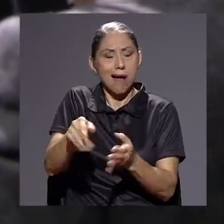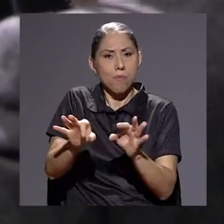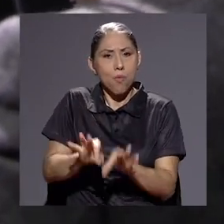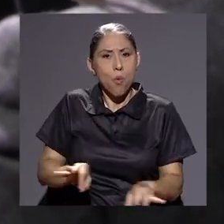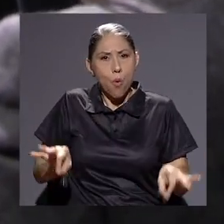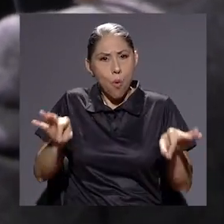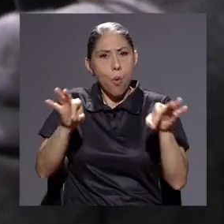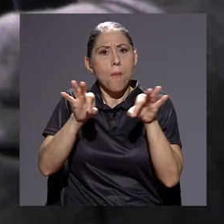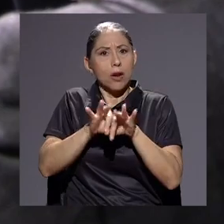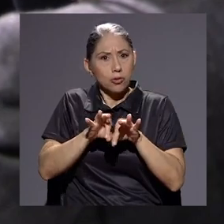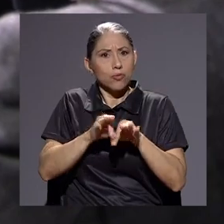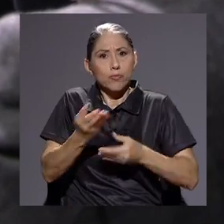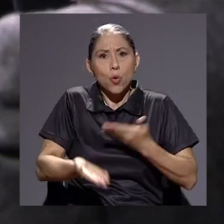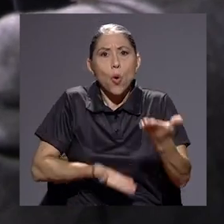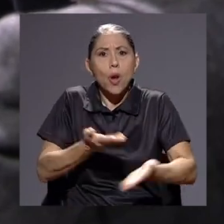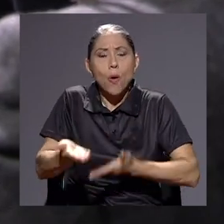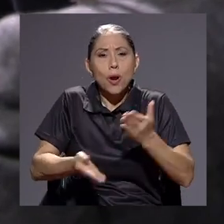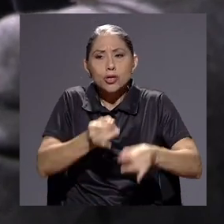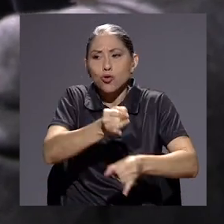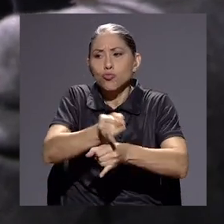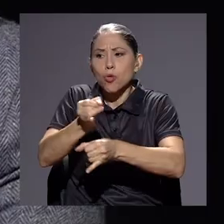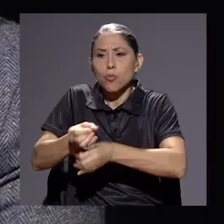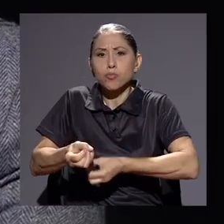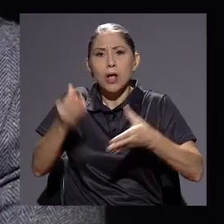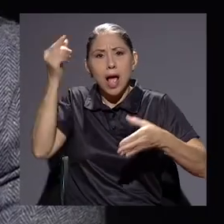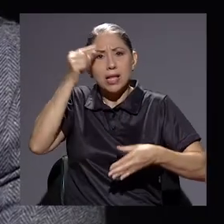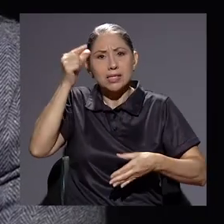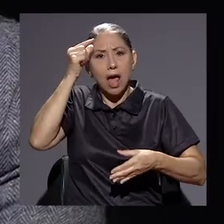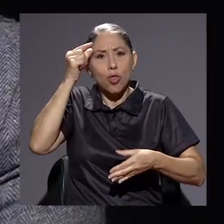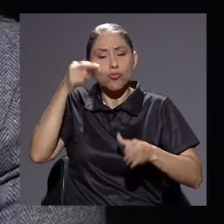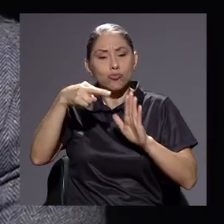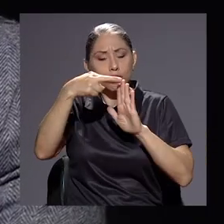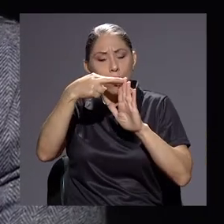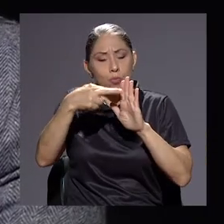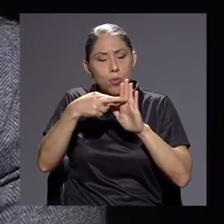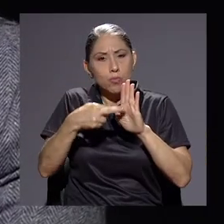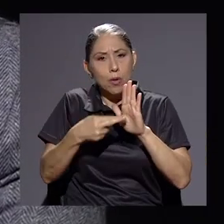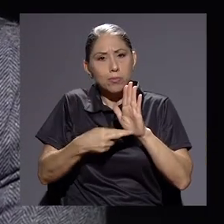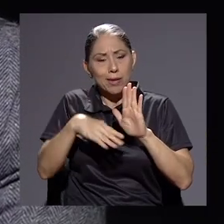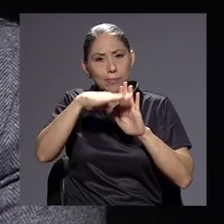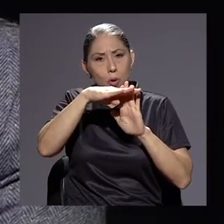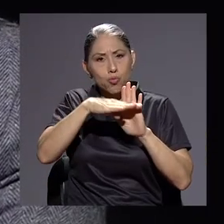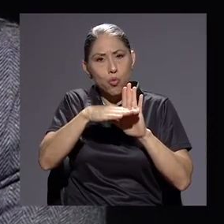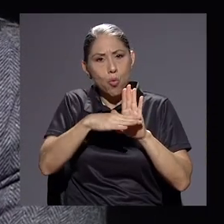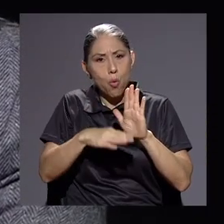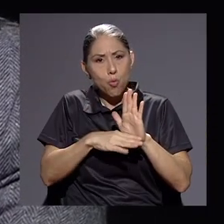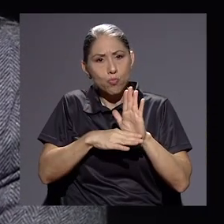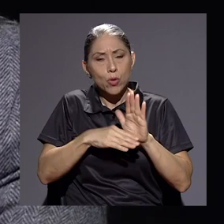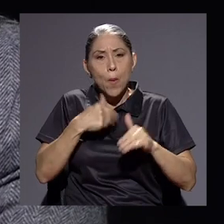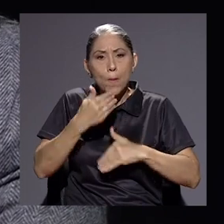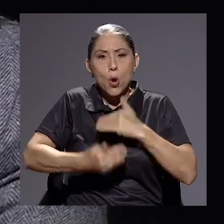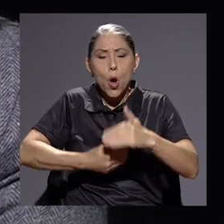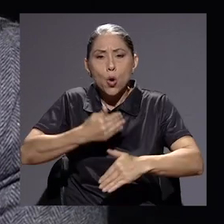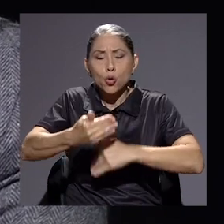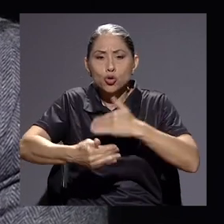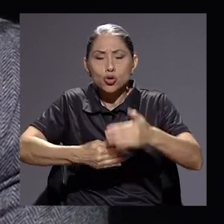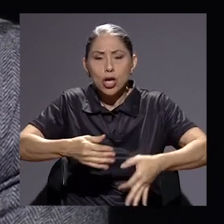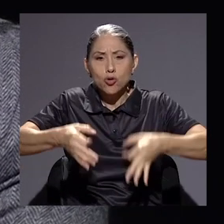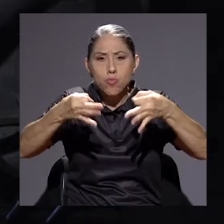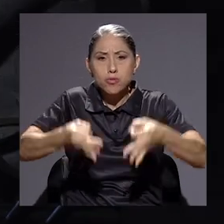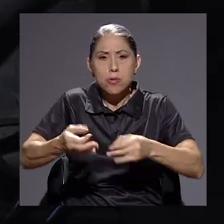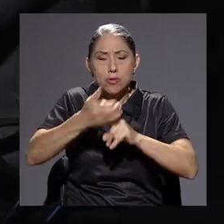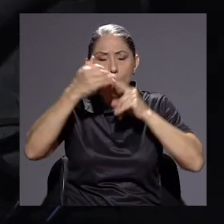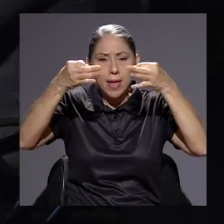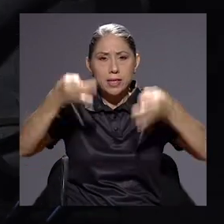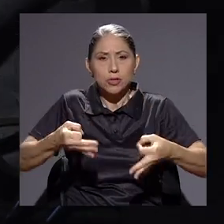valiosa y de colaboración al Estado en este momento, y es un protocolo, un proceso facultativo